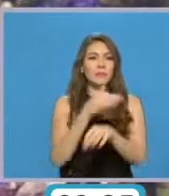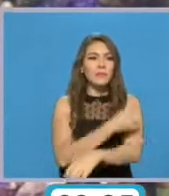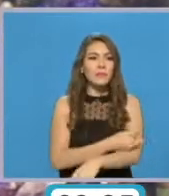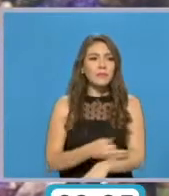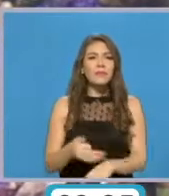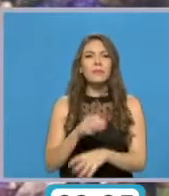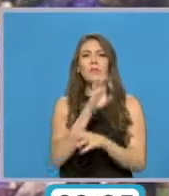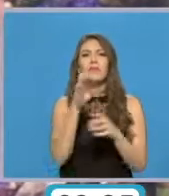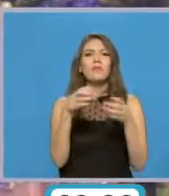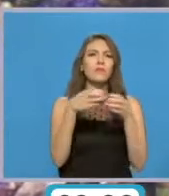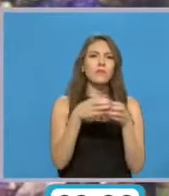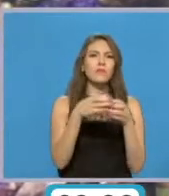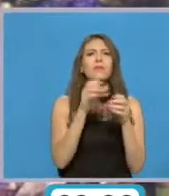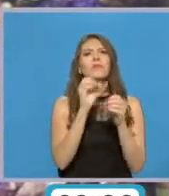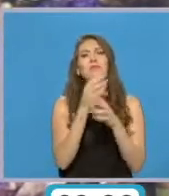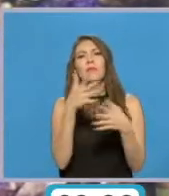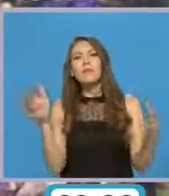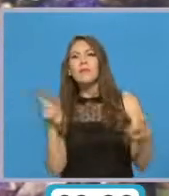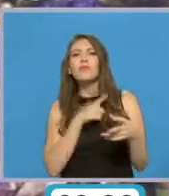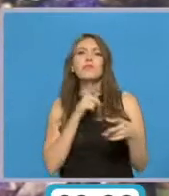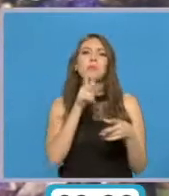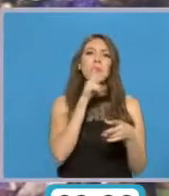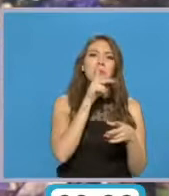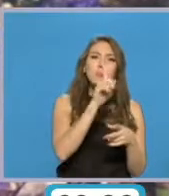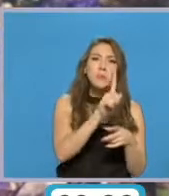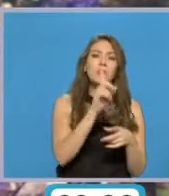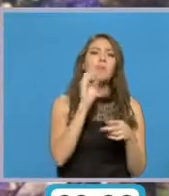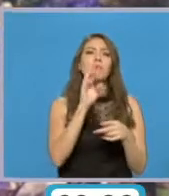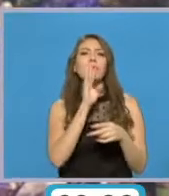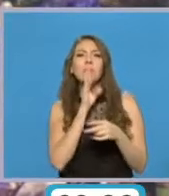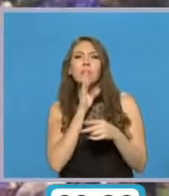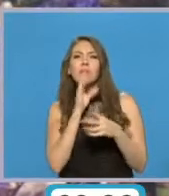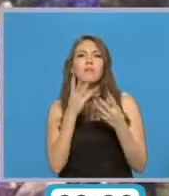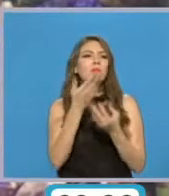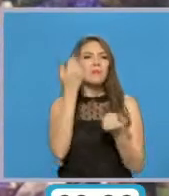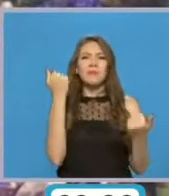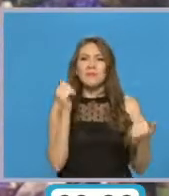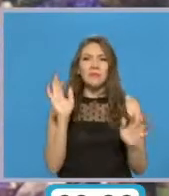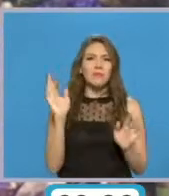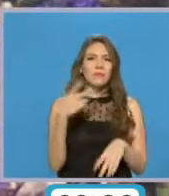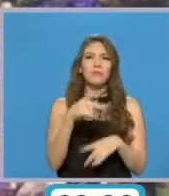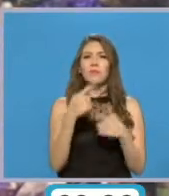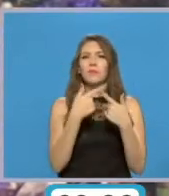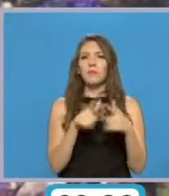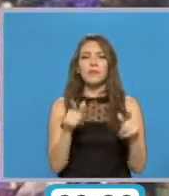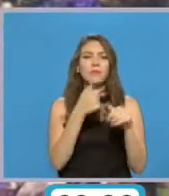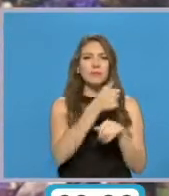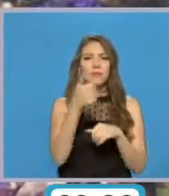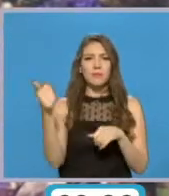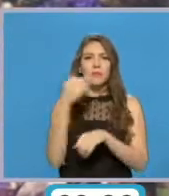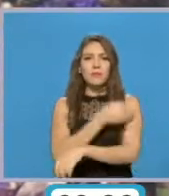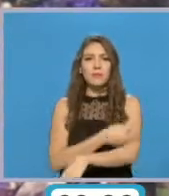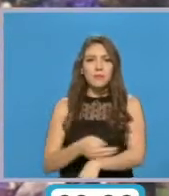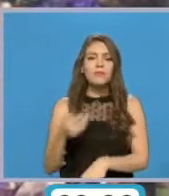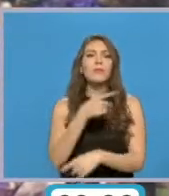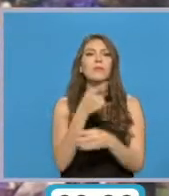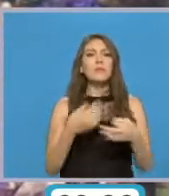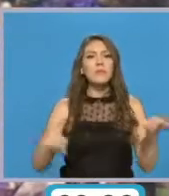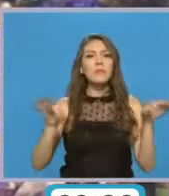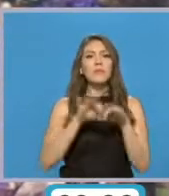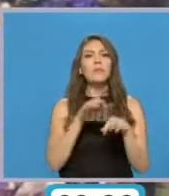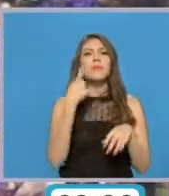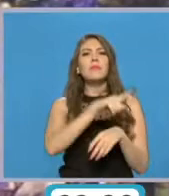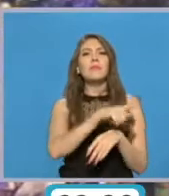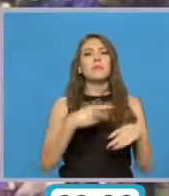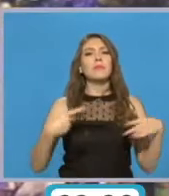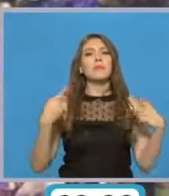familia, chiquita, grande, solo con una mamá, con un solo papá, con una abuela, quien quiera que sea la familia, es importante para que esa persona viva